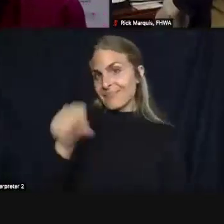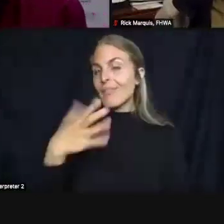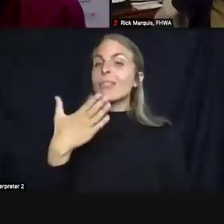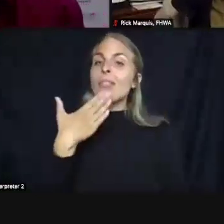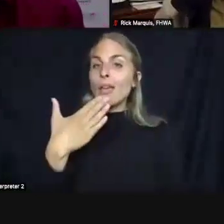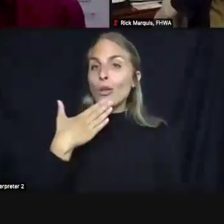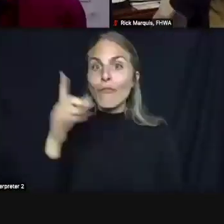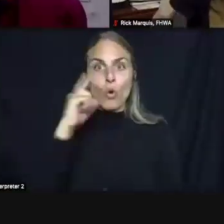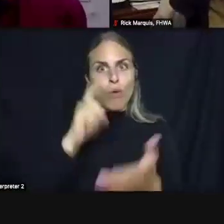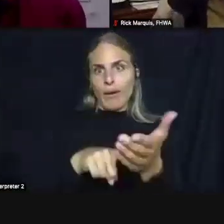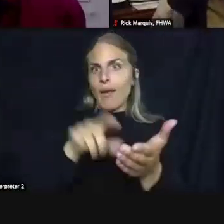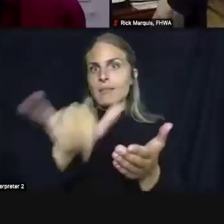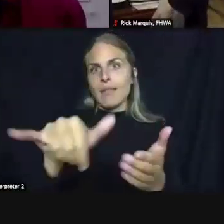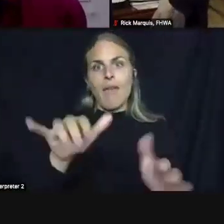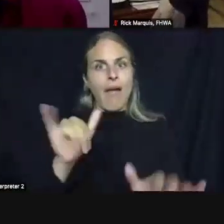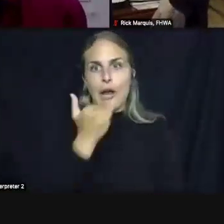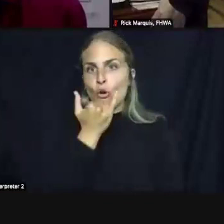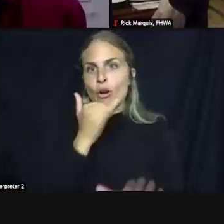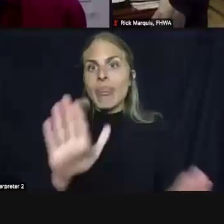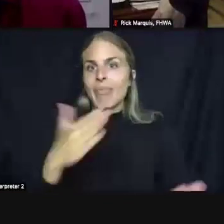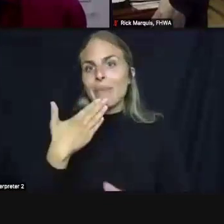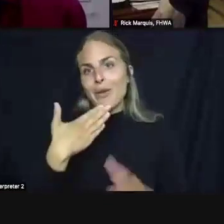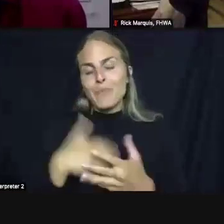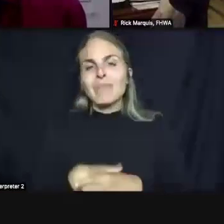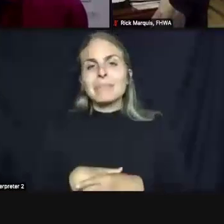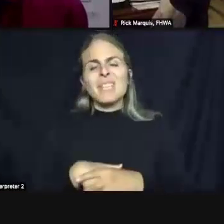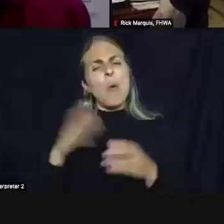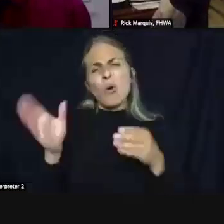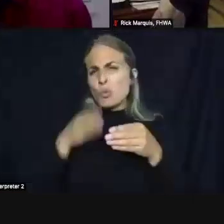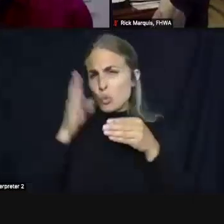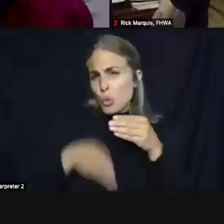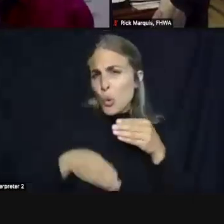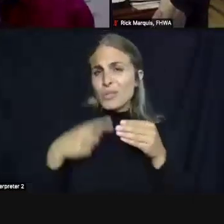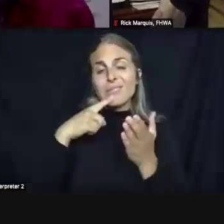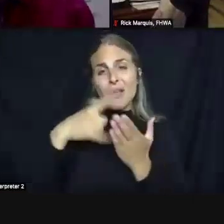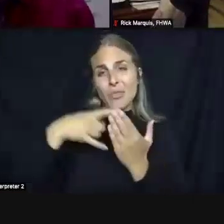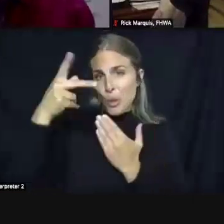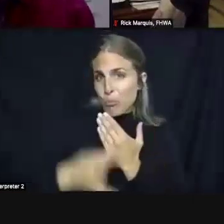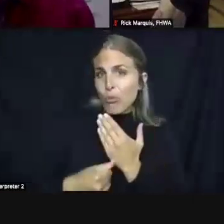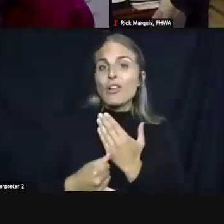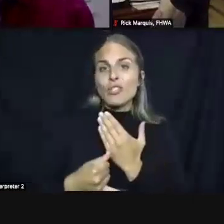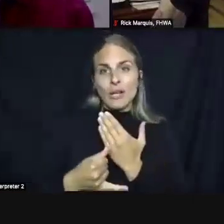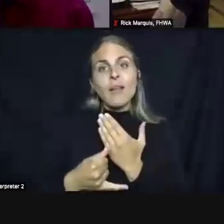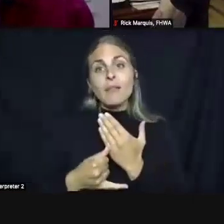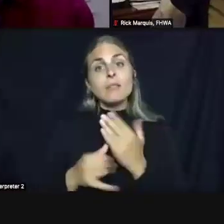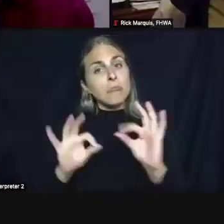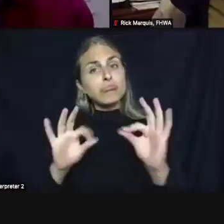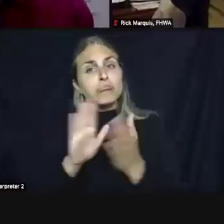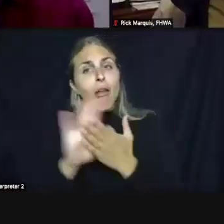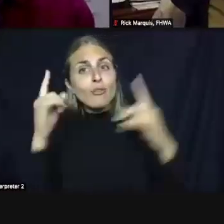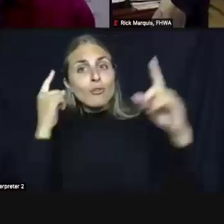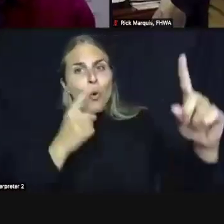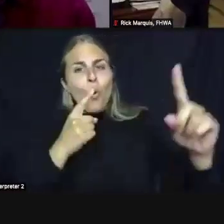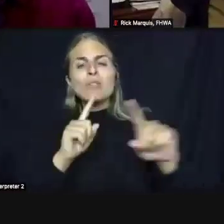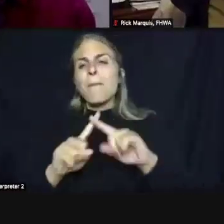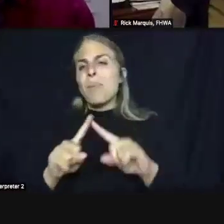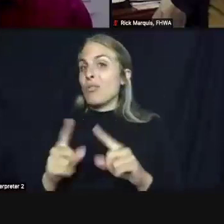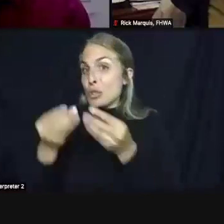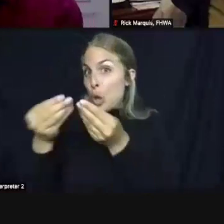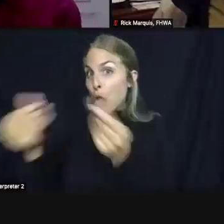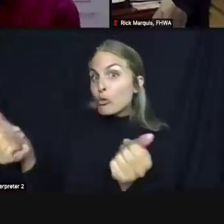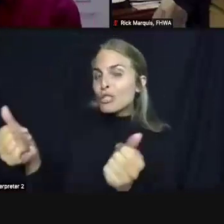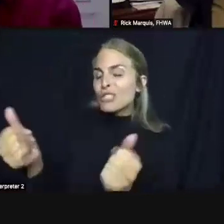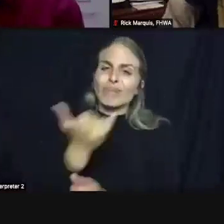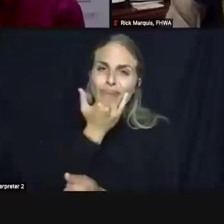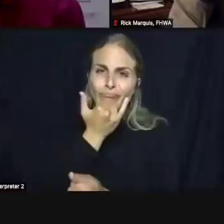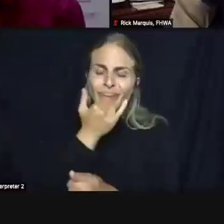por 30 segundos. Gracias por reconocer su error. Para terminar, yo quisiera decir que el proyecto tiene